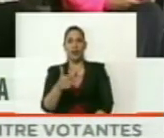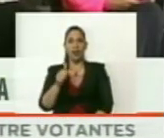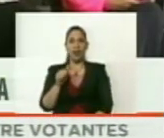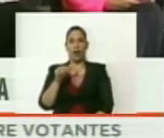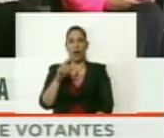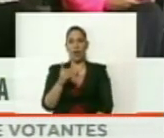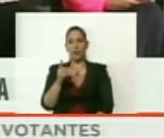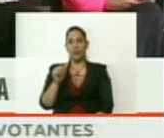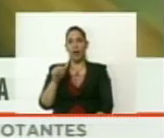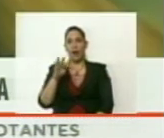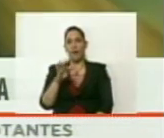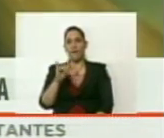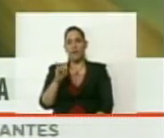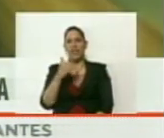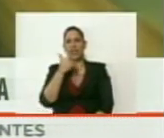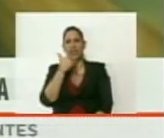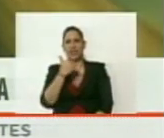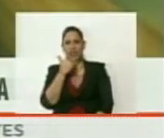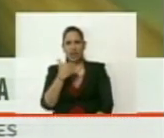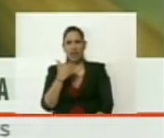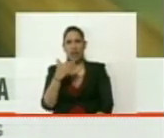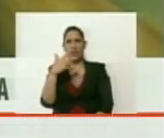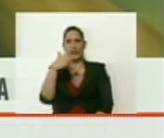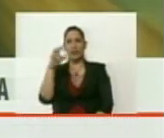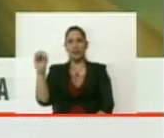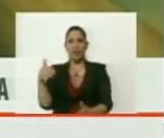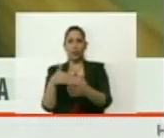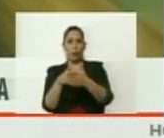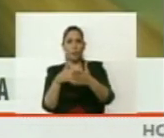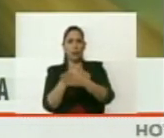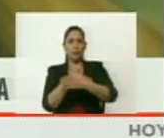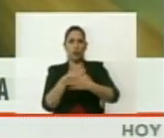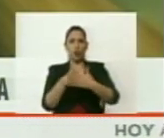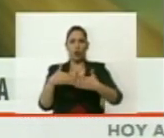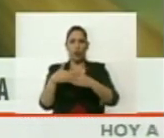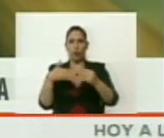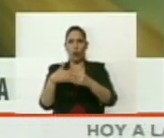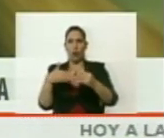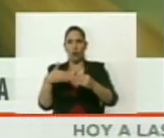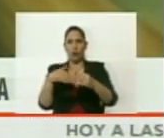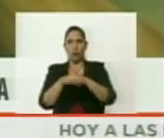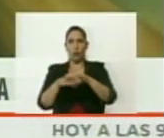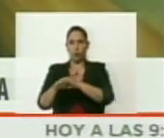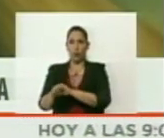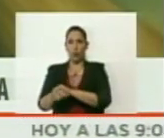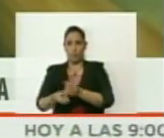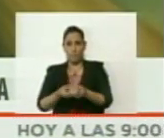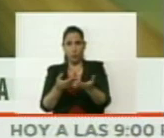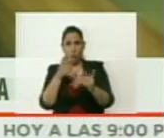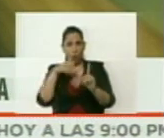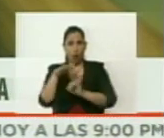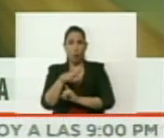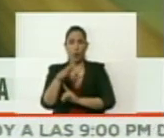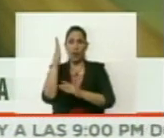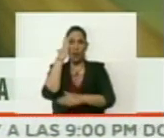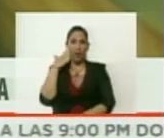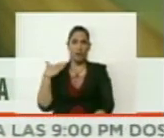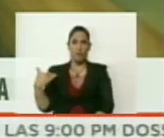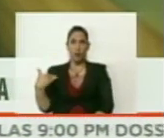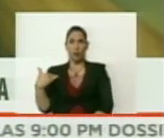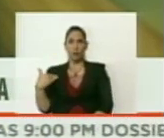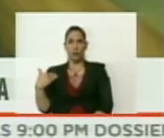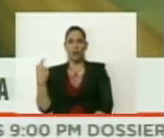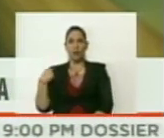de 300.000 millones de dólares en reservas internacionales, que eran para el pueblo libio. Por eso el pueblo libio tenía